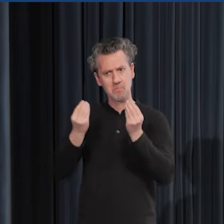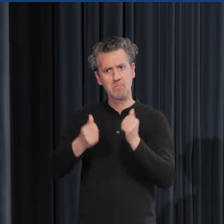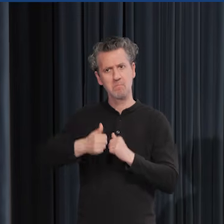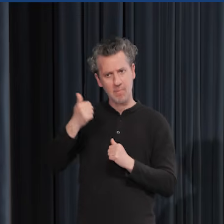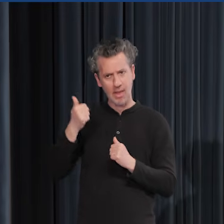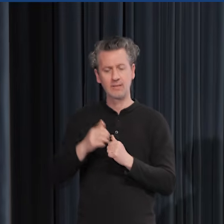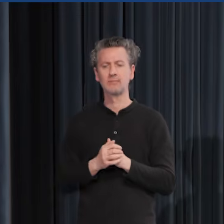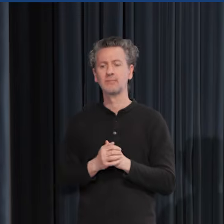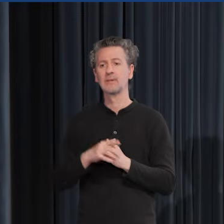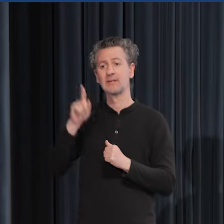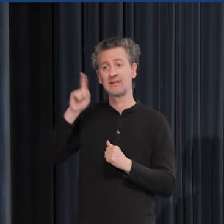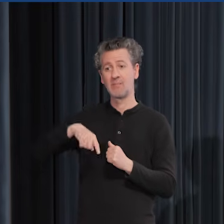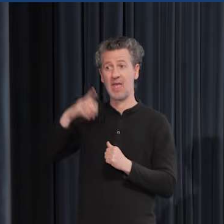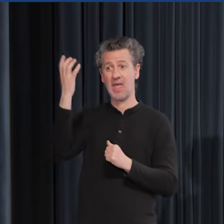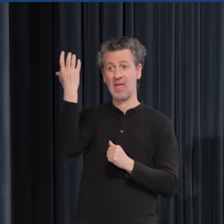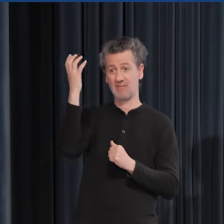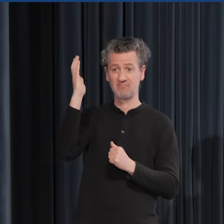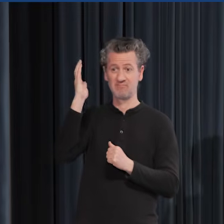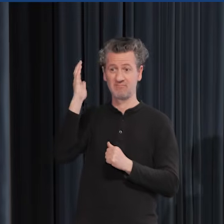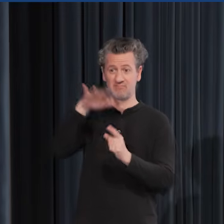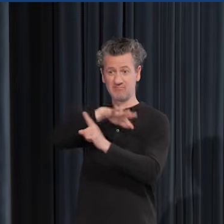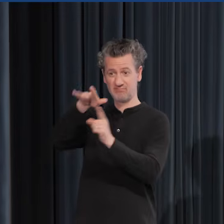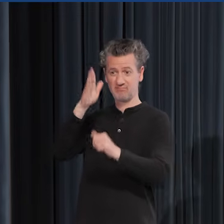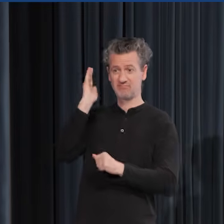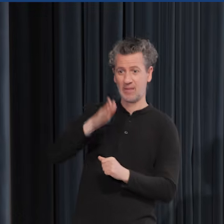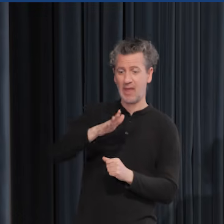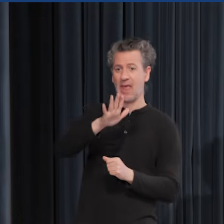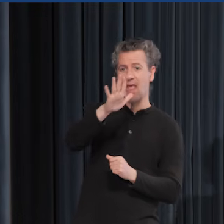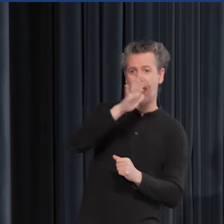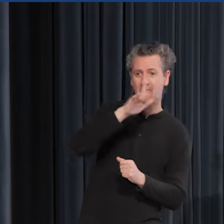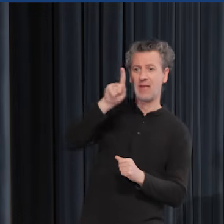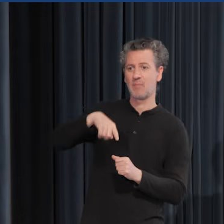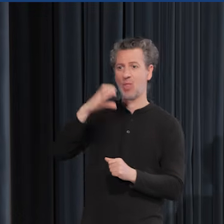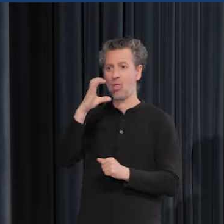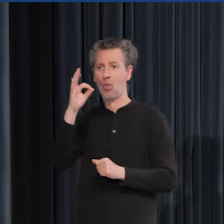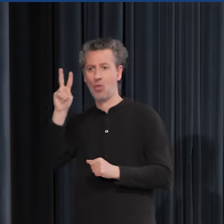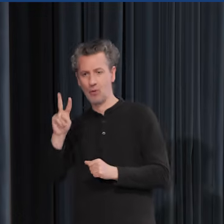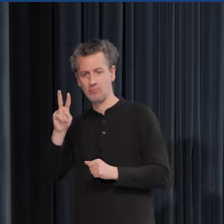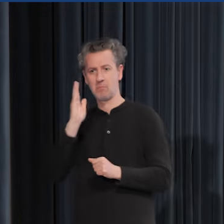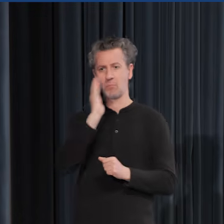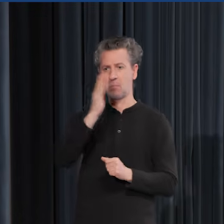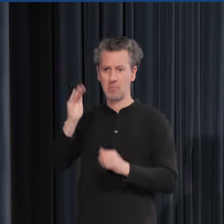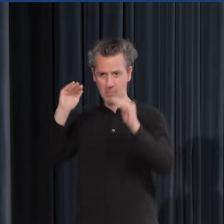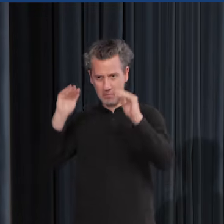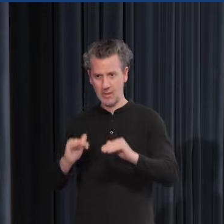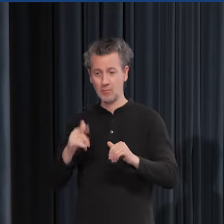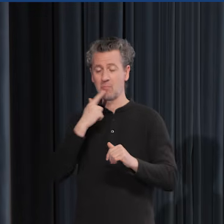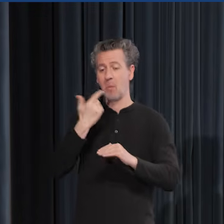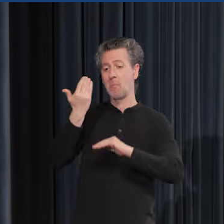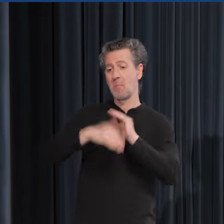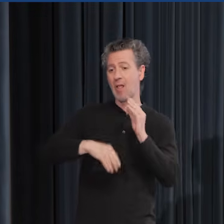se reduzca el impacto medioambiental, tanto de la huella hídrica como del carbono, que se reduzcan los plazos de